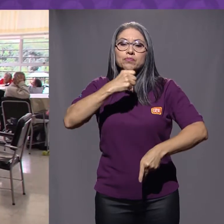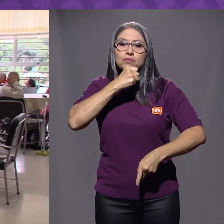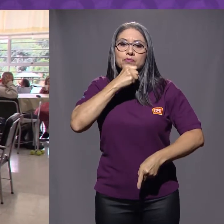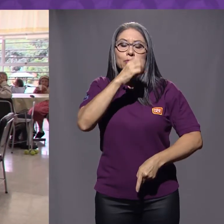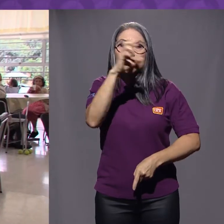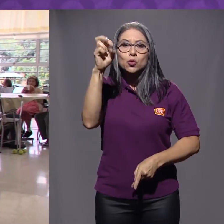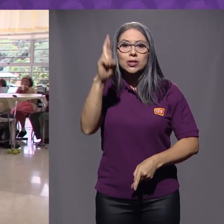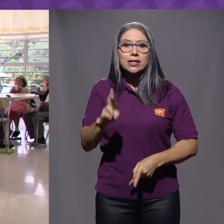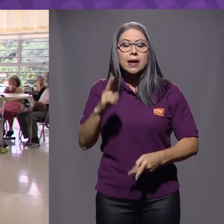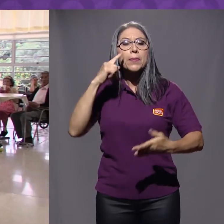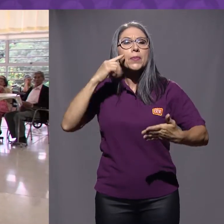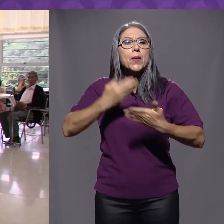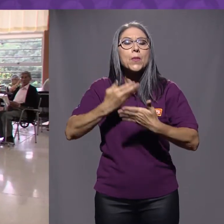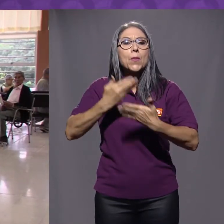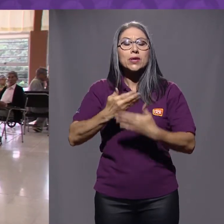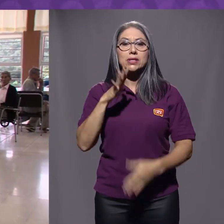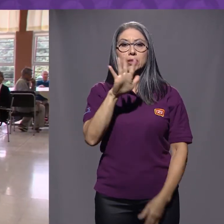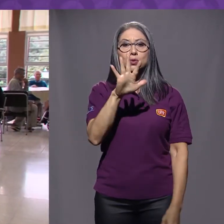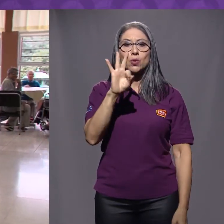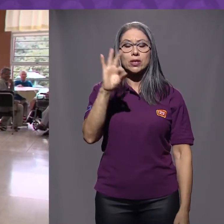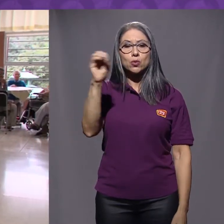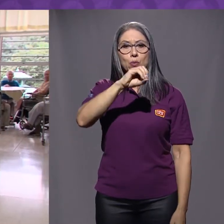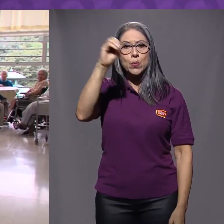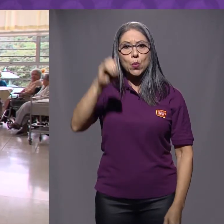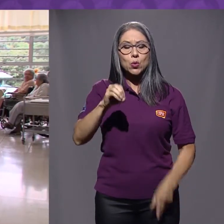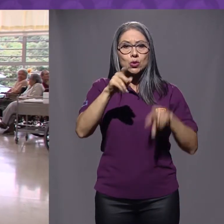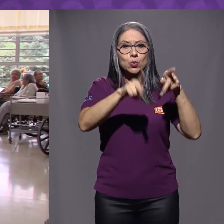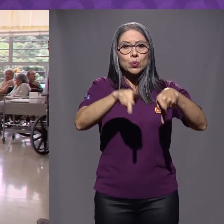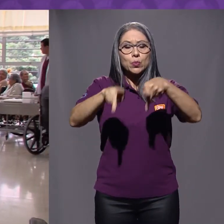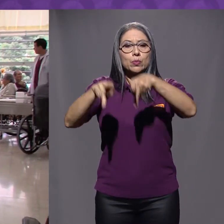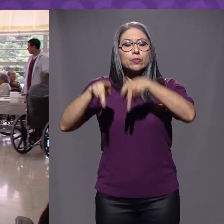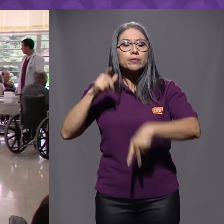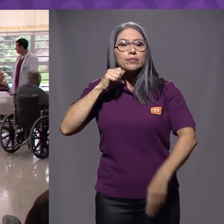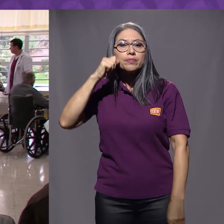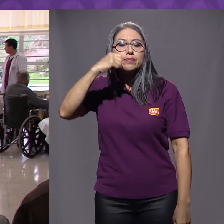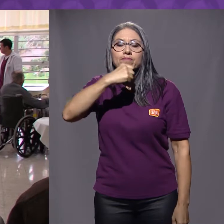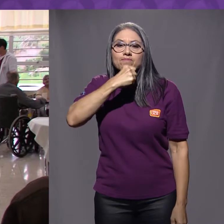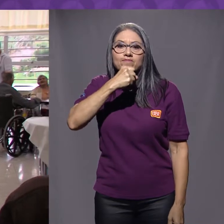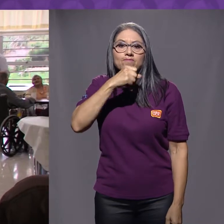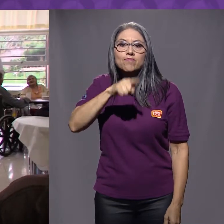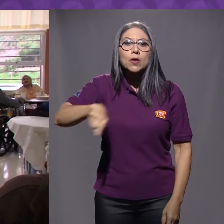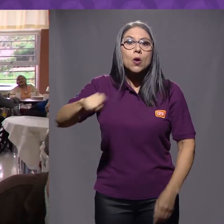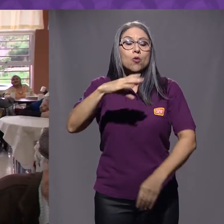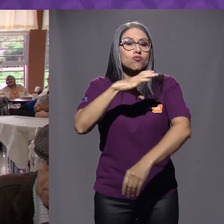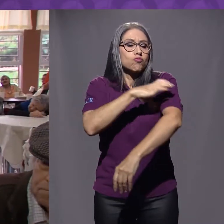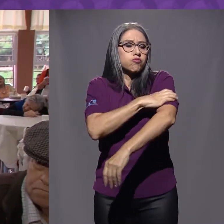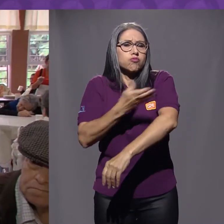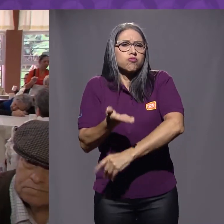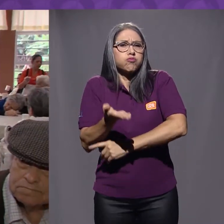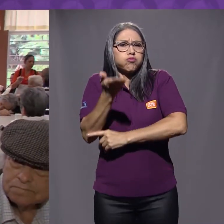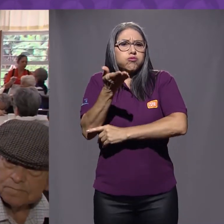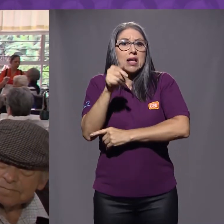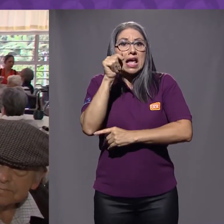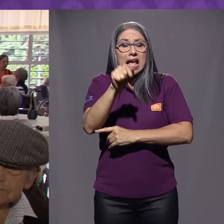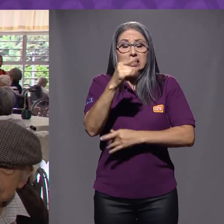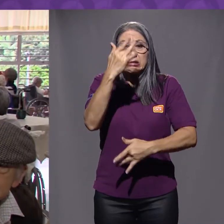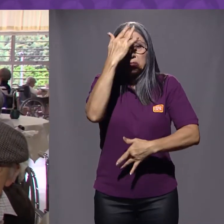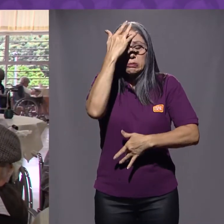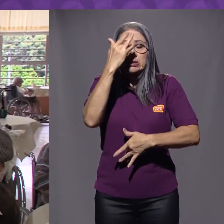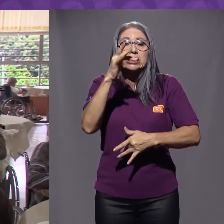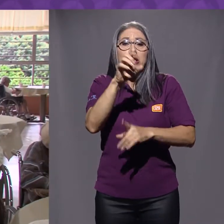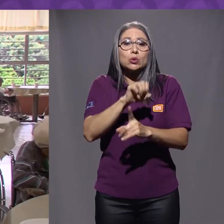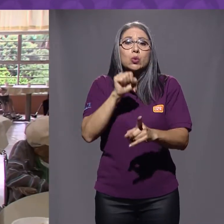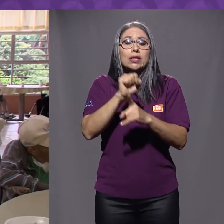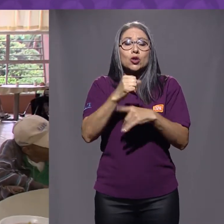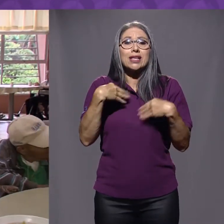en Costa Rica revela que el 59% de las personas adultas mayores tiene hipertensión, una de las condiciones